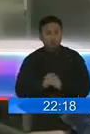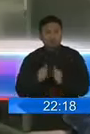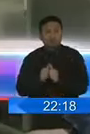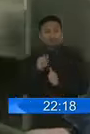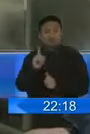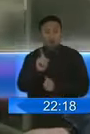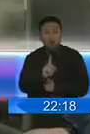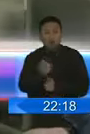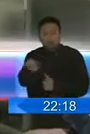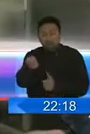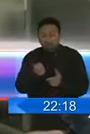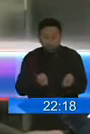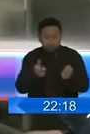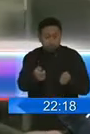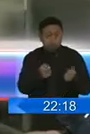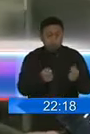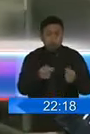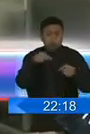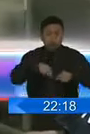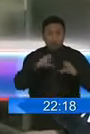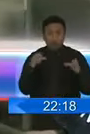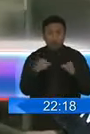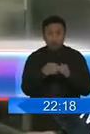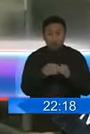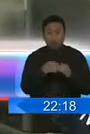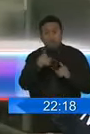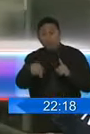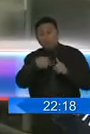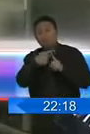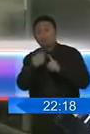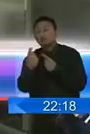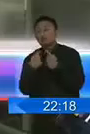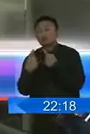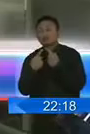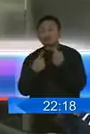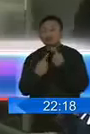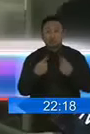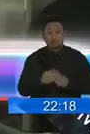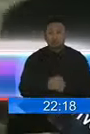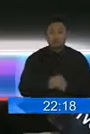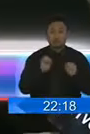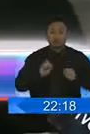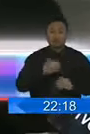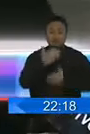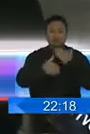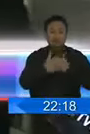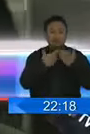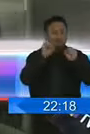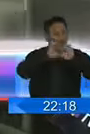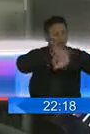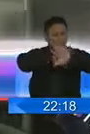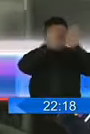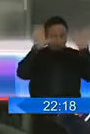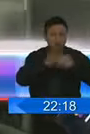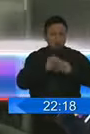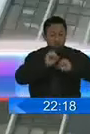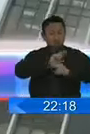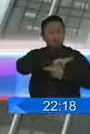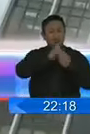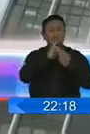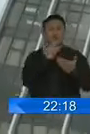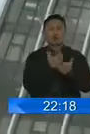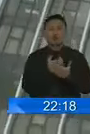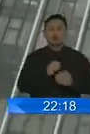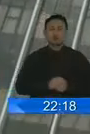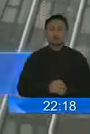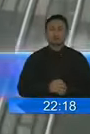los aportes que estamos haciendo aquí en la comisión, más el debate de los comisionados, vamos a tener una mejor reforma económica. Respecto